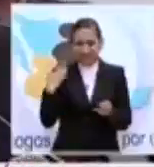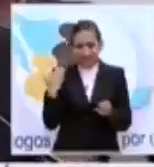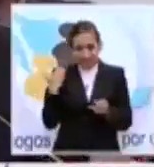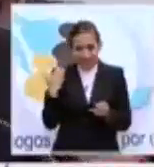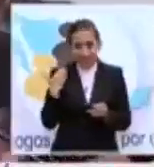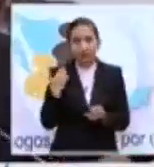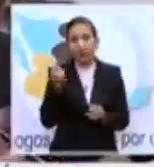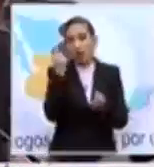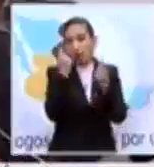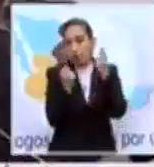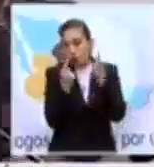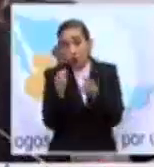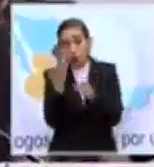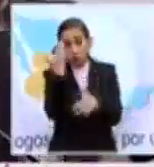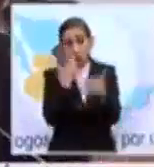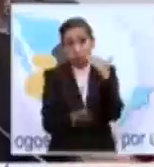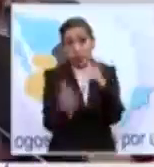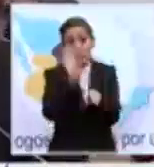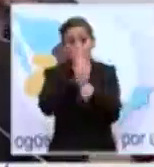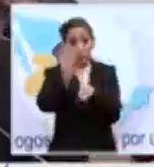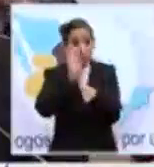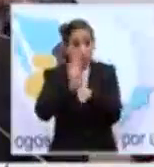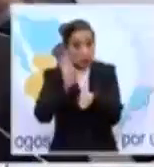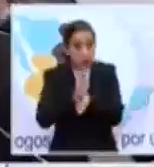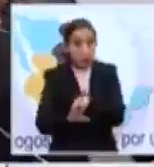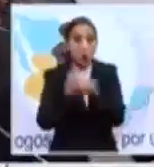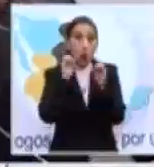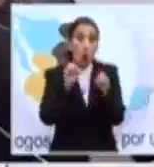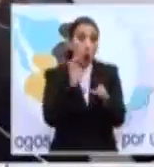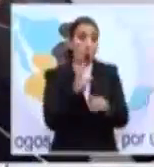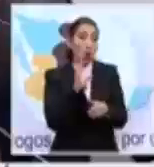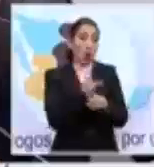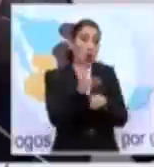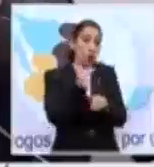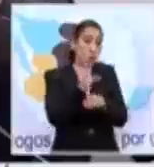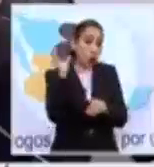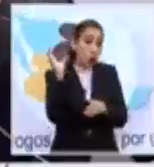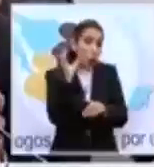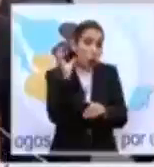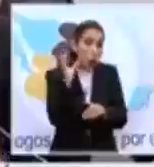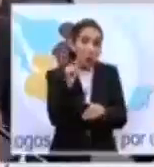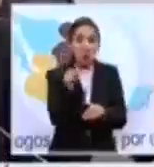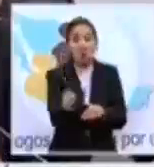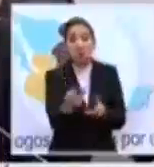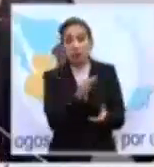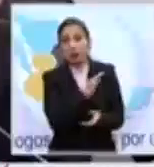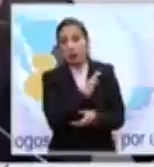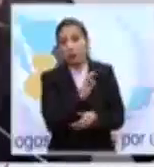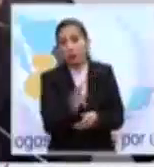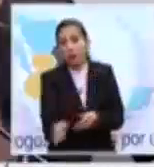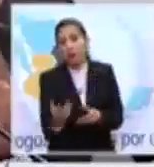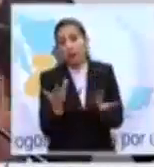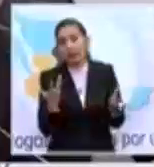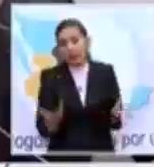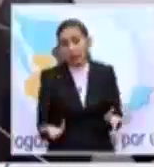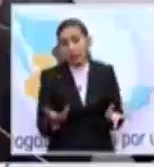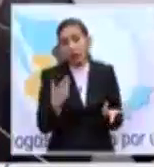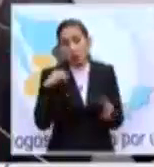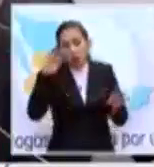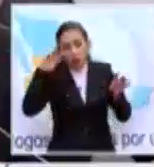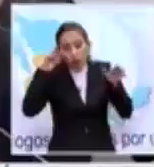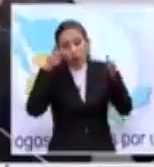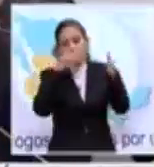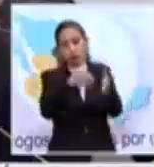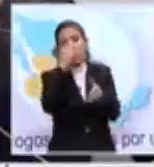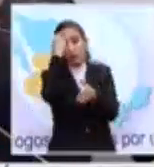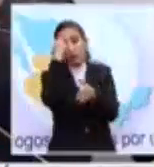recientemente algunos aspectos exitosos en Brasil o en Colombia, podemos ver que es técnica, cuando se hacen las cosas con un enfoque